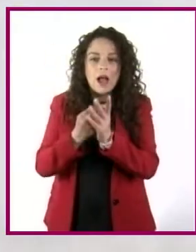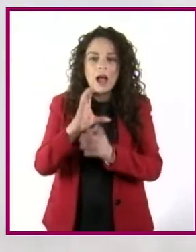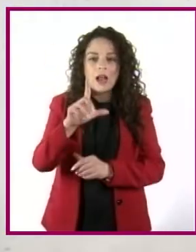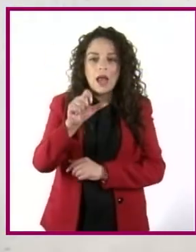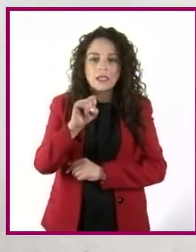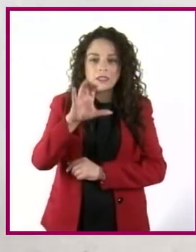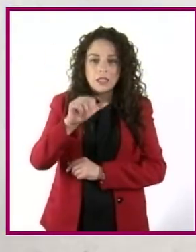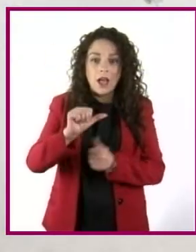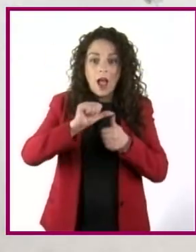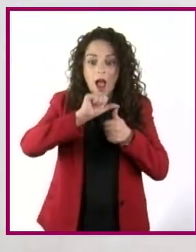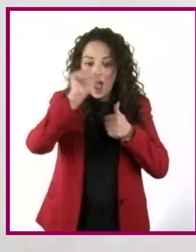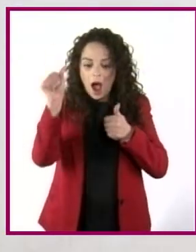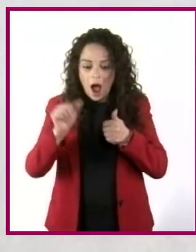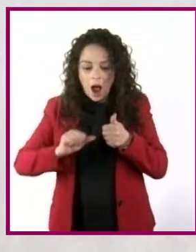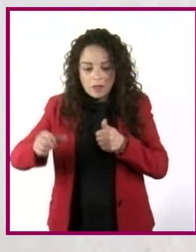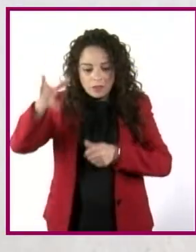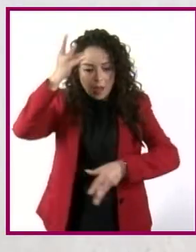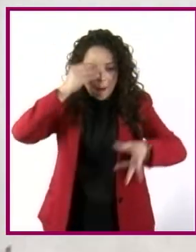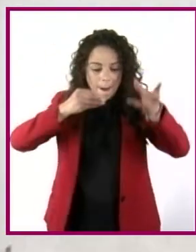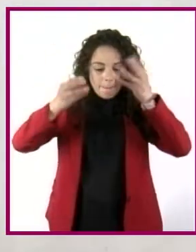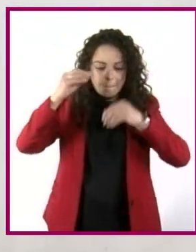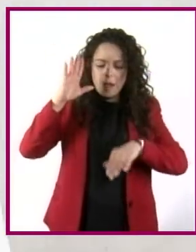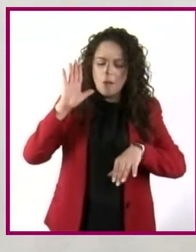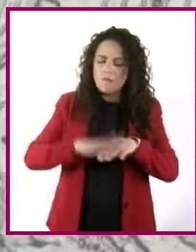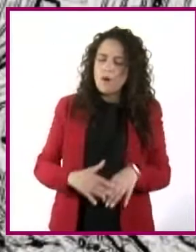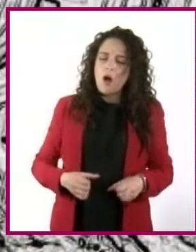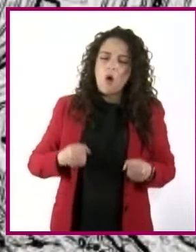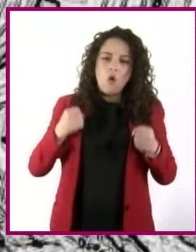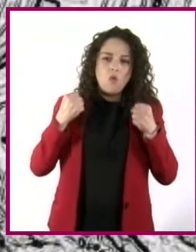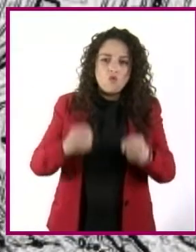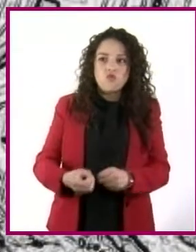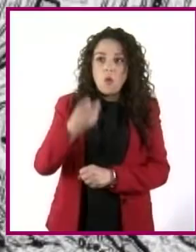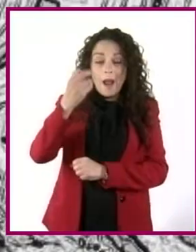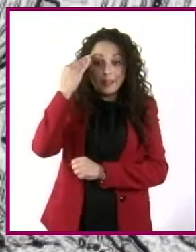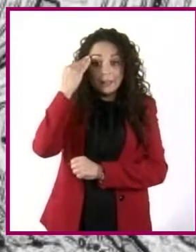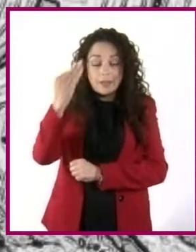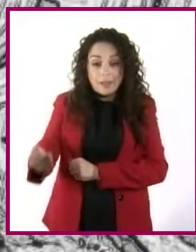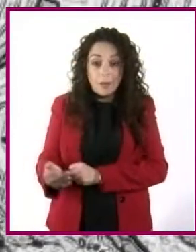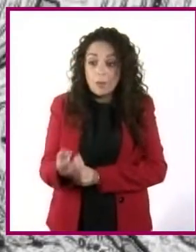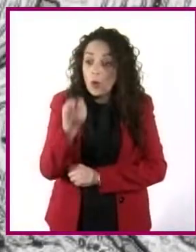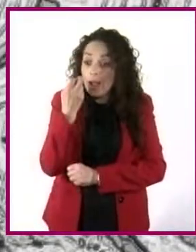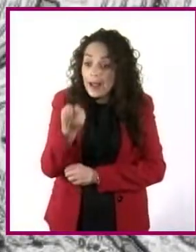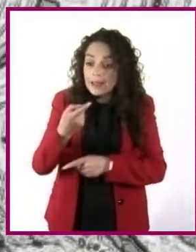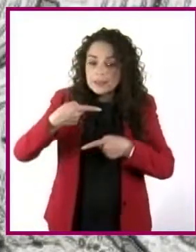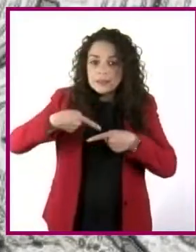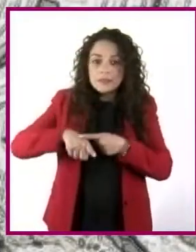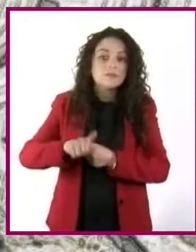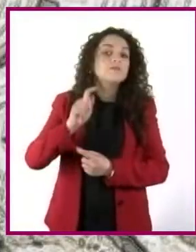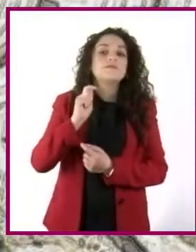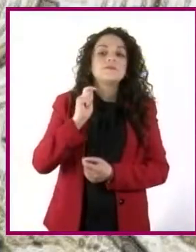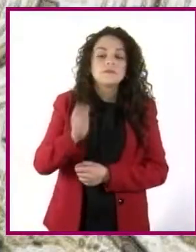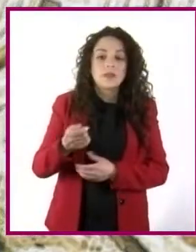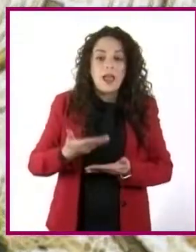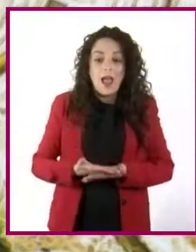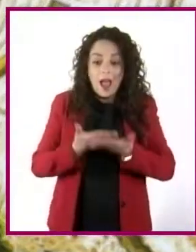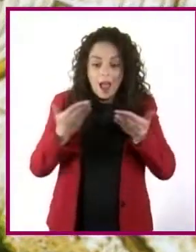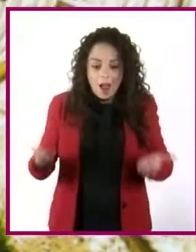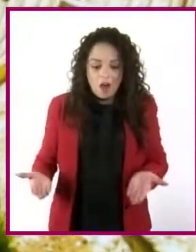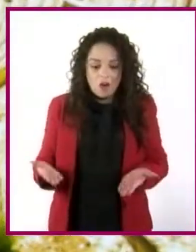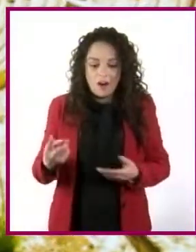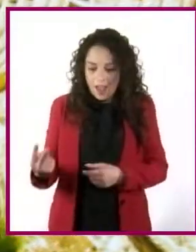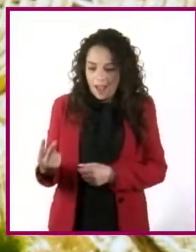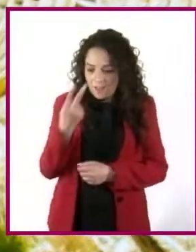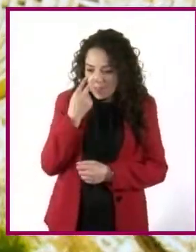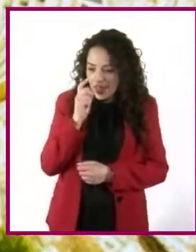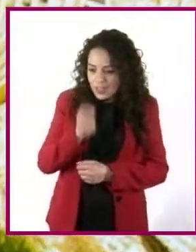artes y el conocimiento alcanzaron su mayor apogeo. Hay desde entonces reflejos de lo que somos hoy en día, porque